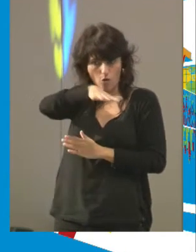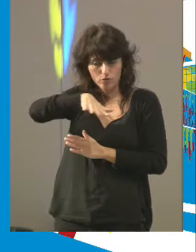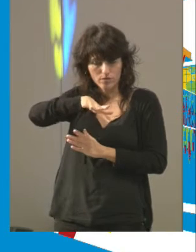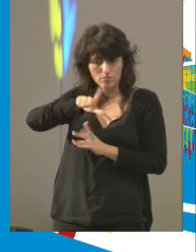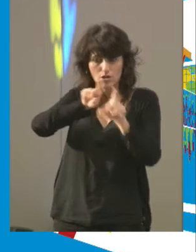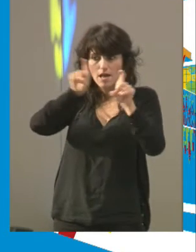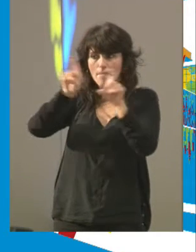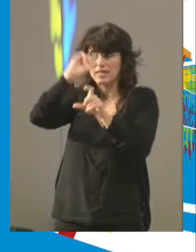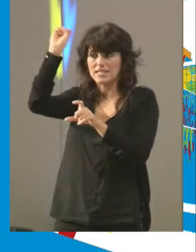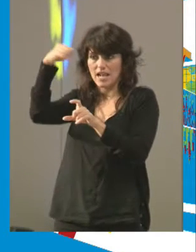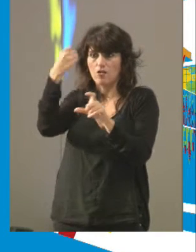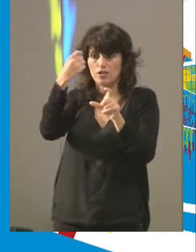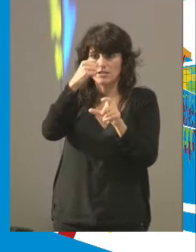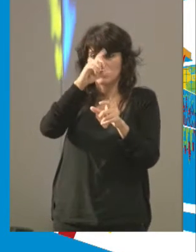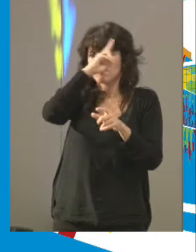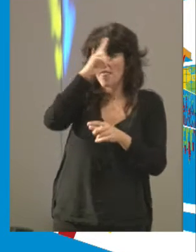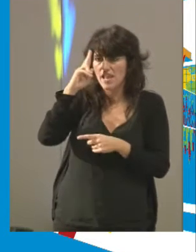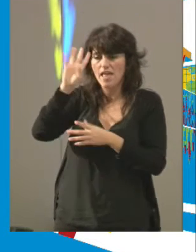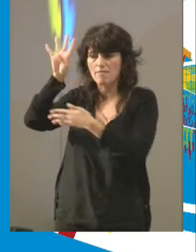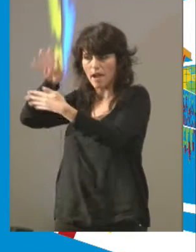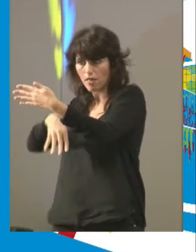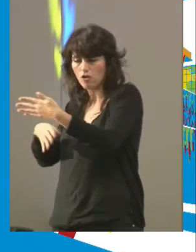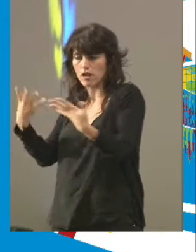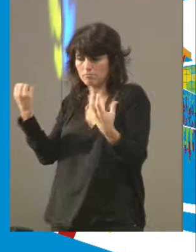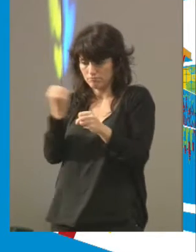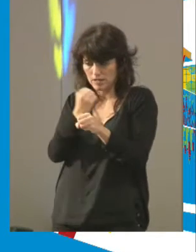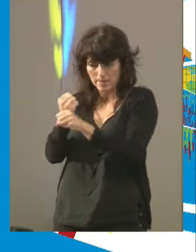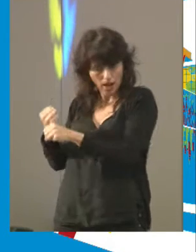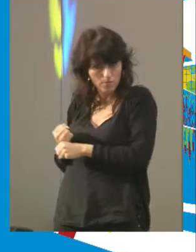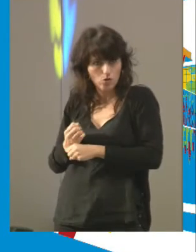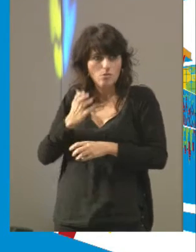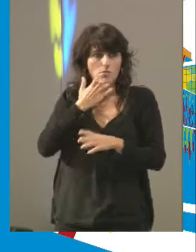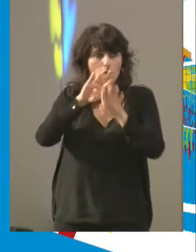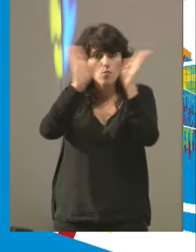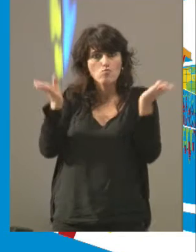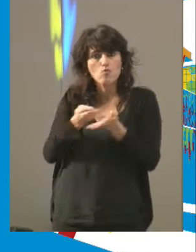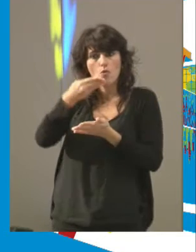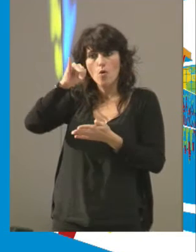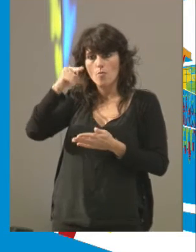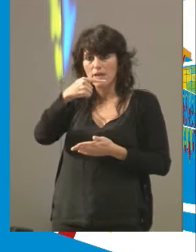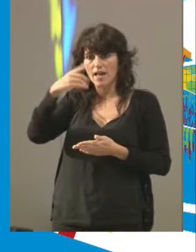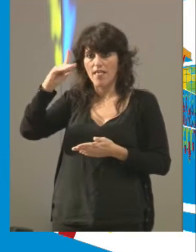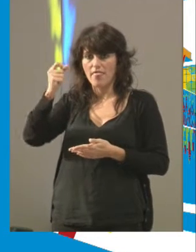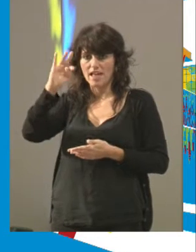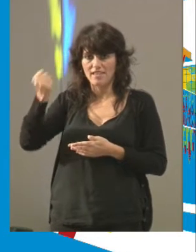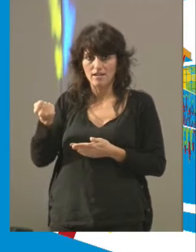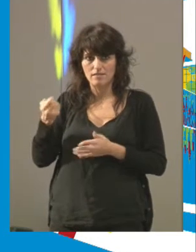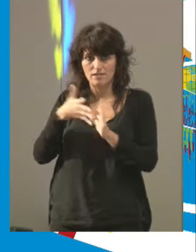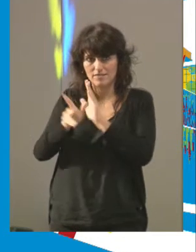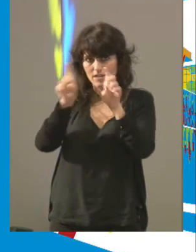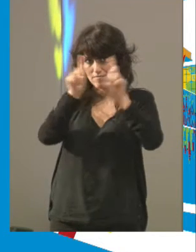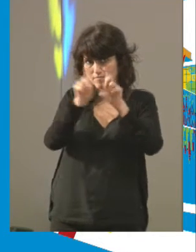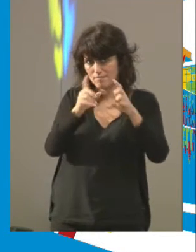con empresas aragonesas, empresas de Madrid, de Barcelona, pero claro, ir a un mundo en el Big Data, pues tienes que ir con un grande. Entonces